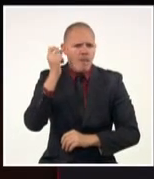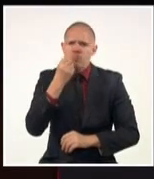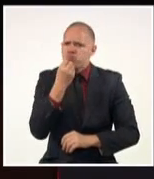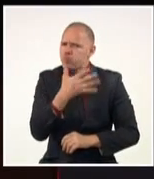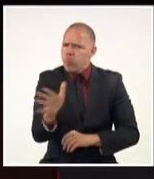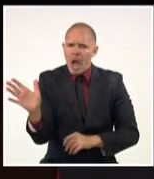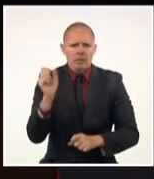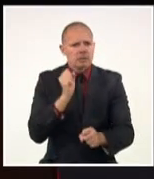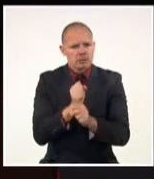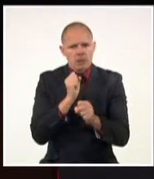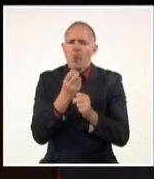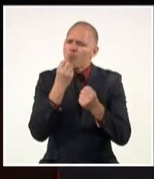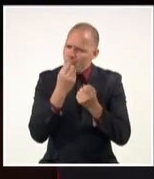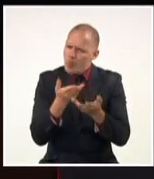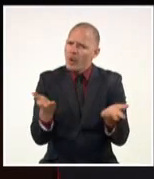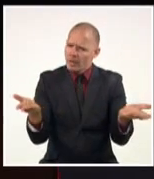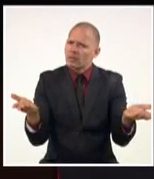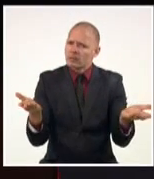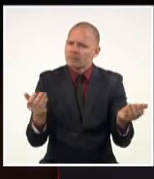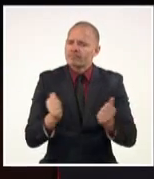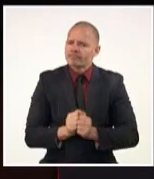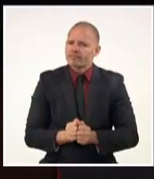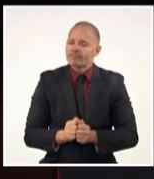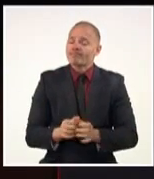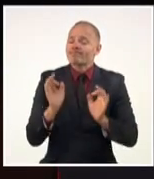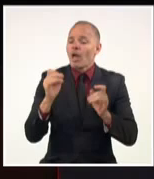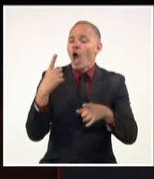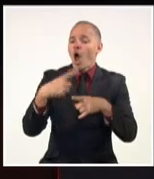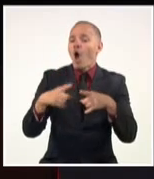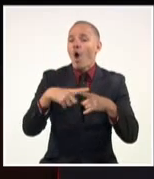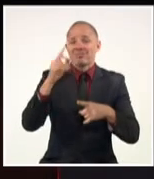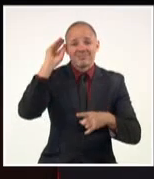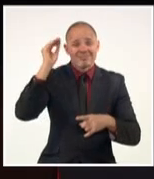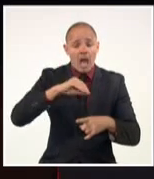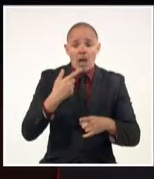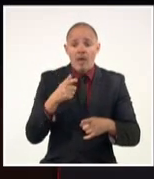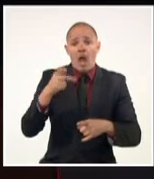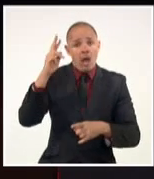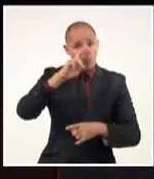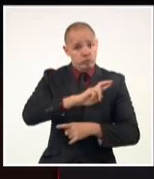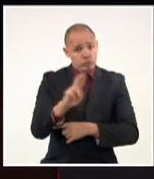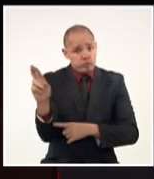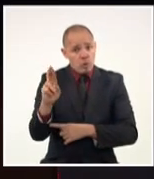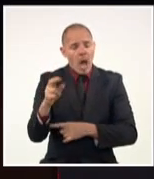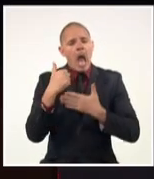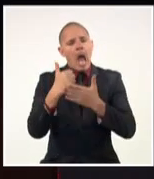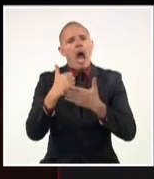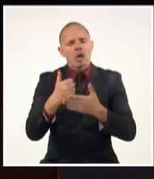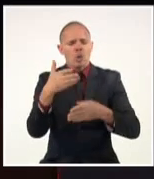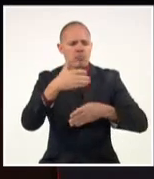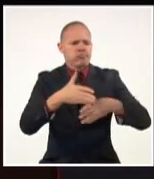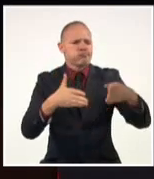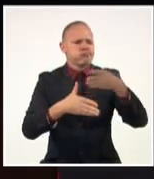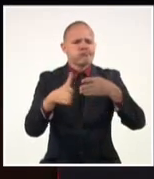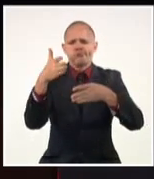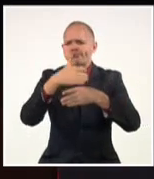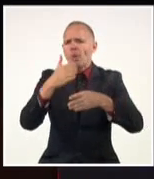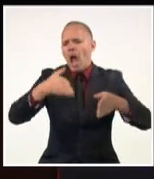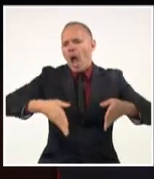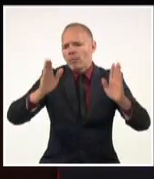al trabajo. Y es la que levantó cientos de miles de apartamentos para trabajadores y campesinos